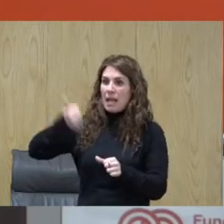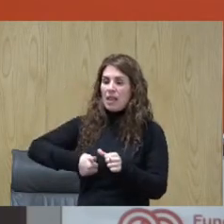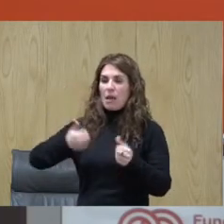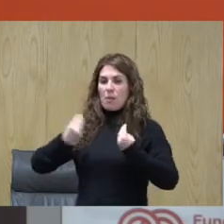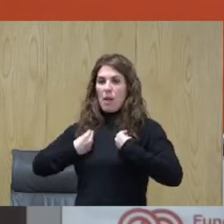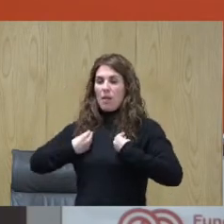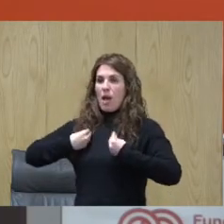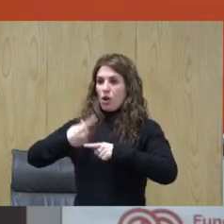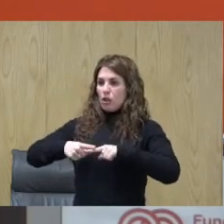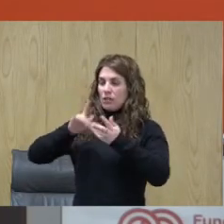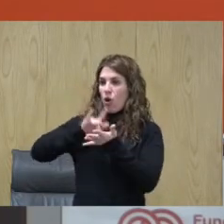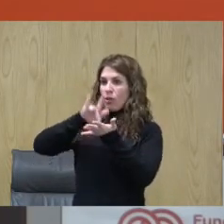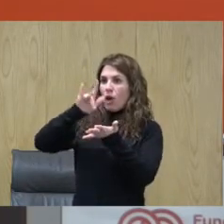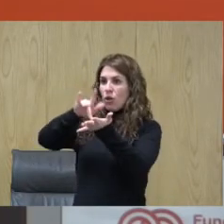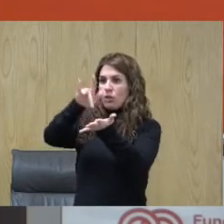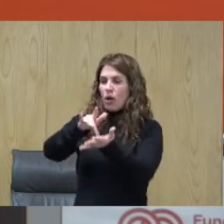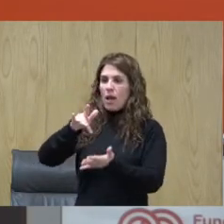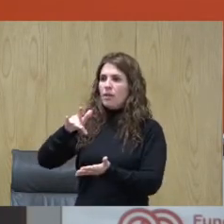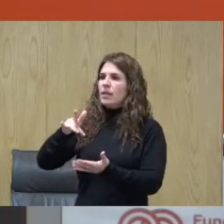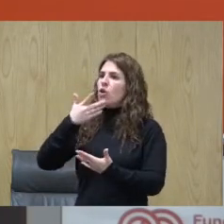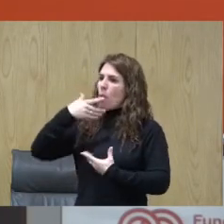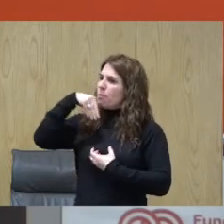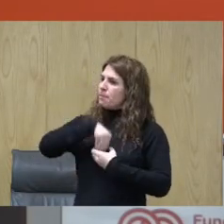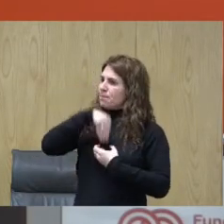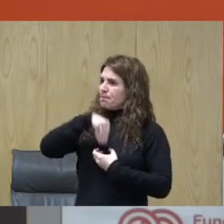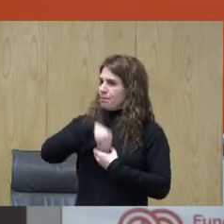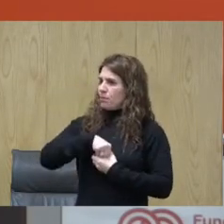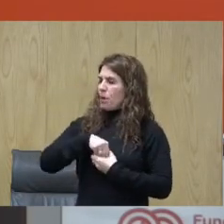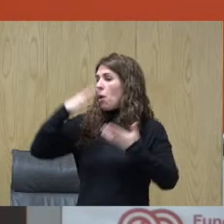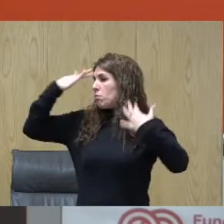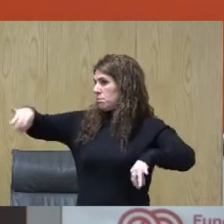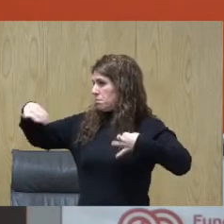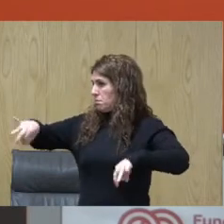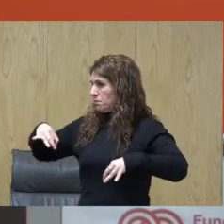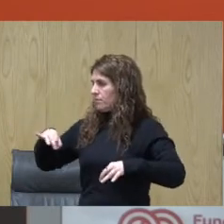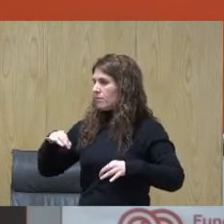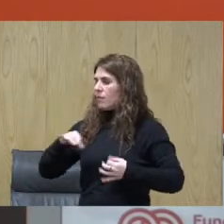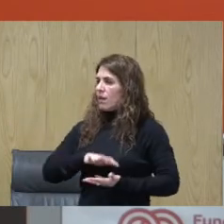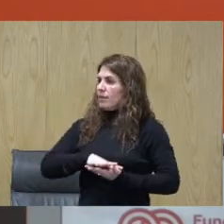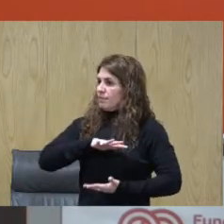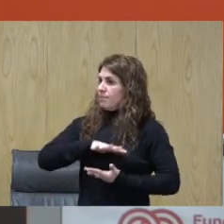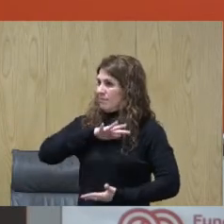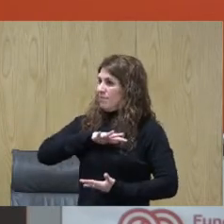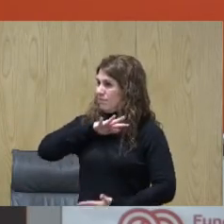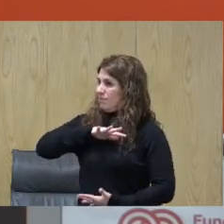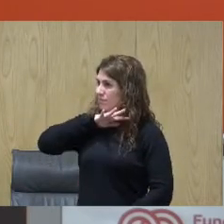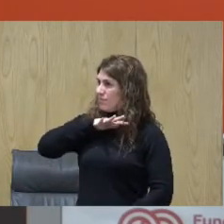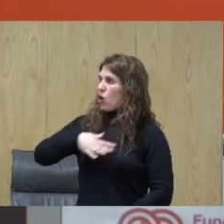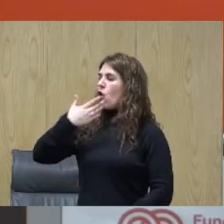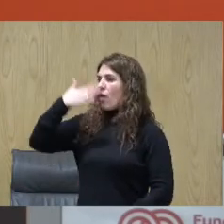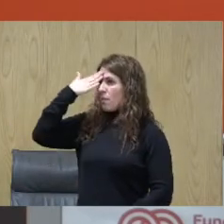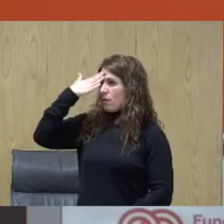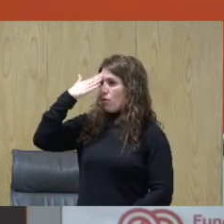vas integrando en tu ADN de una manera no consciente, ¿no?, conocimiento que te ayuda a comprender otras cosas